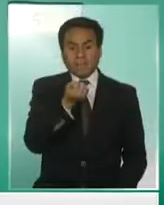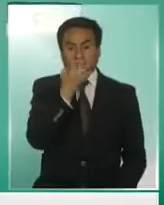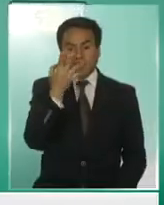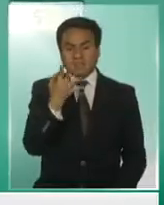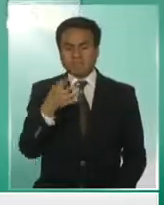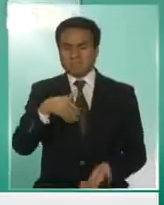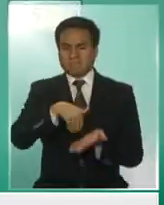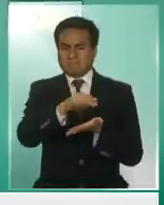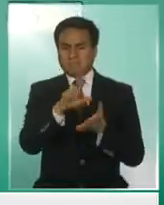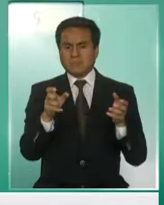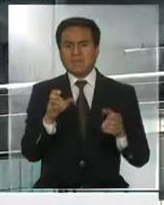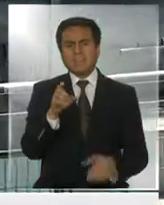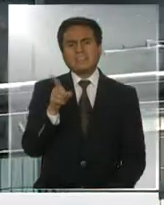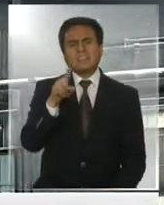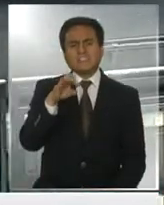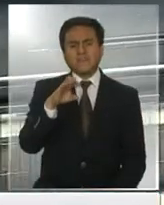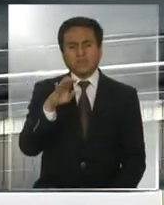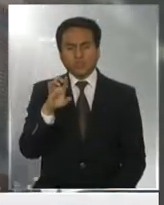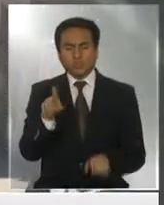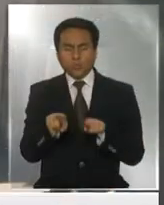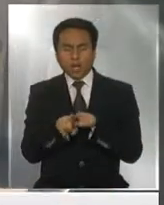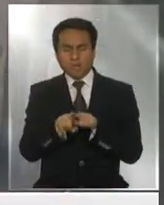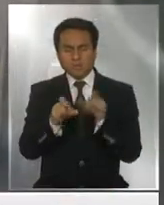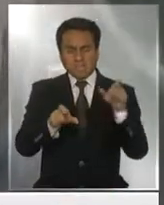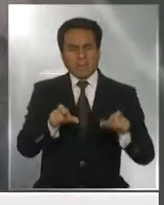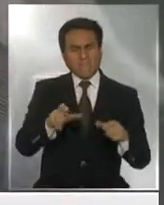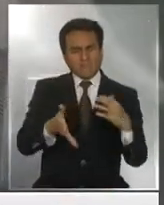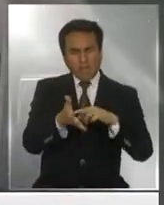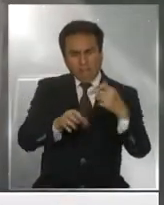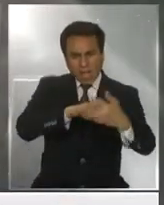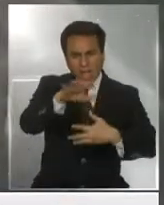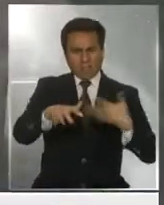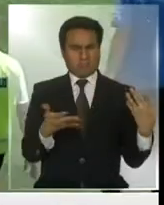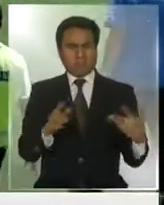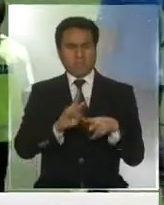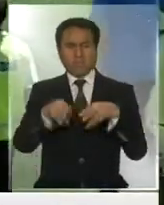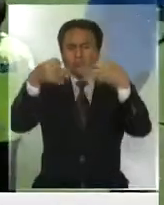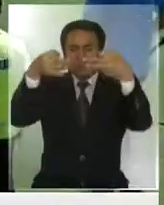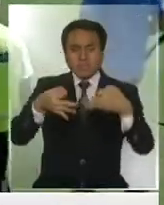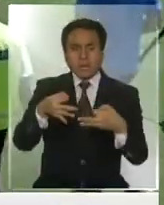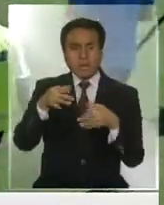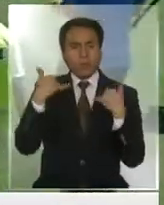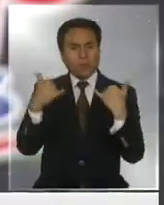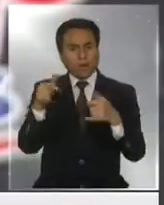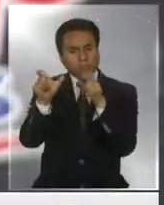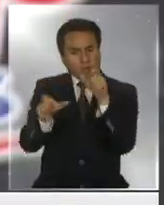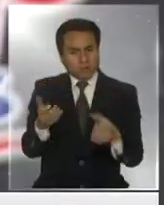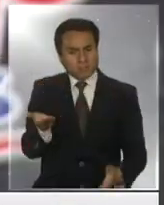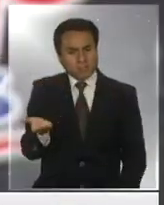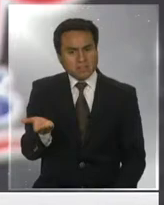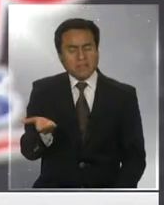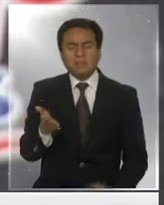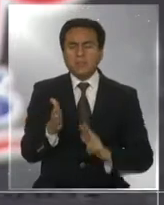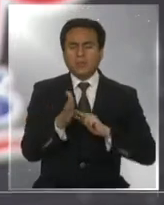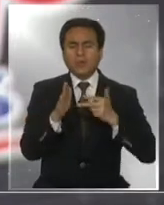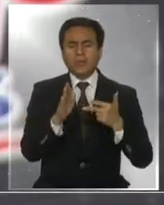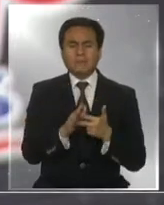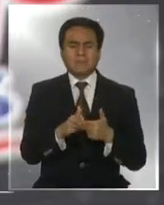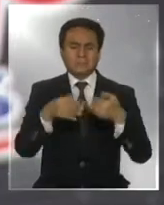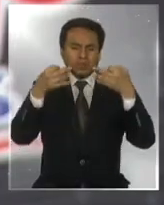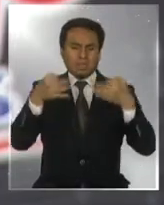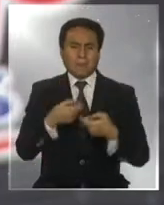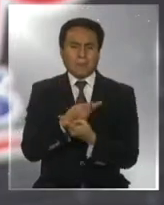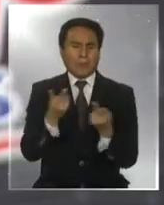rechazo absoluto del CIFUB al accionar de los violentos, sobre todo cuando se trata de la seguridad de los jugadores. Y este es un problema ya de